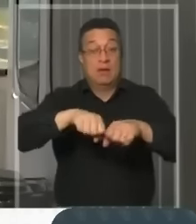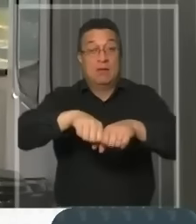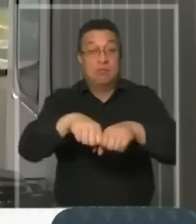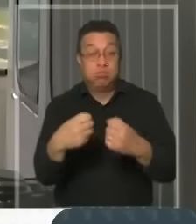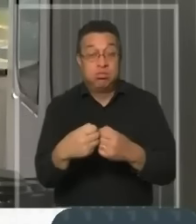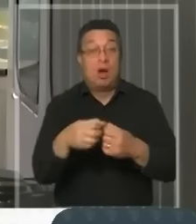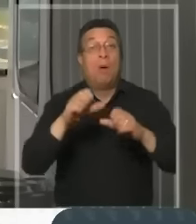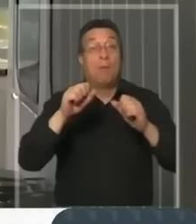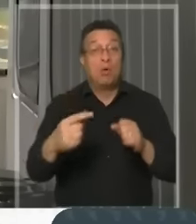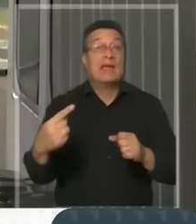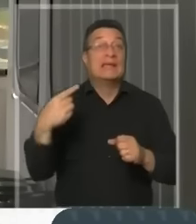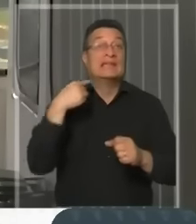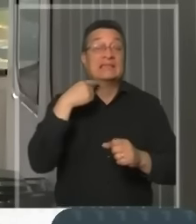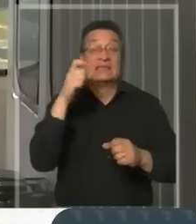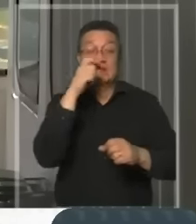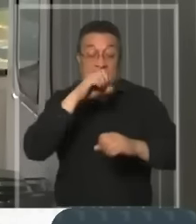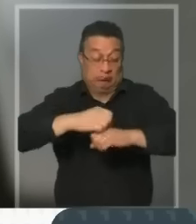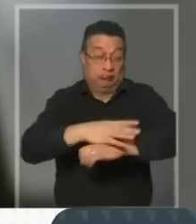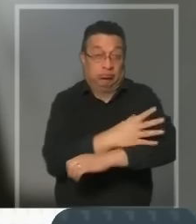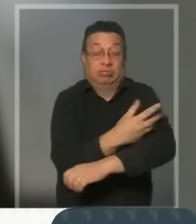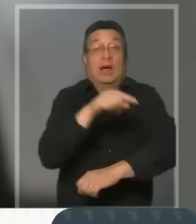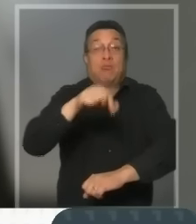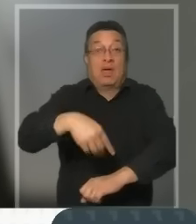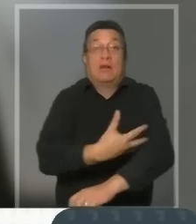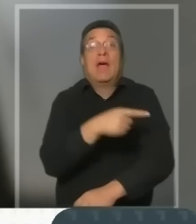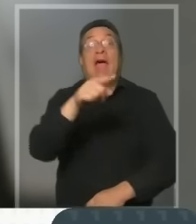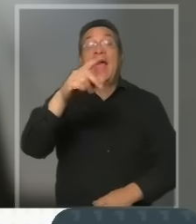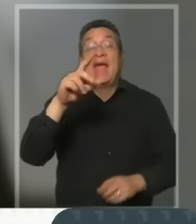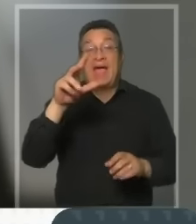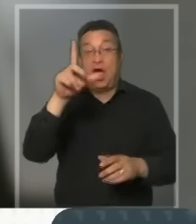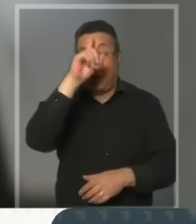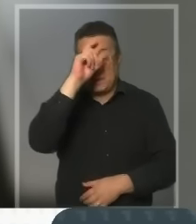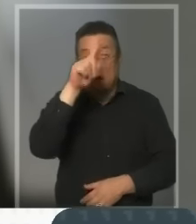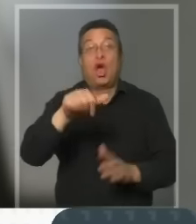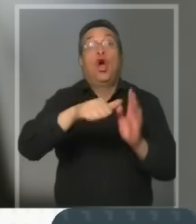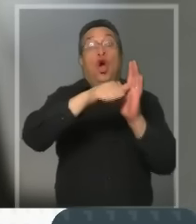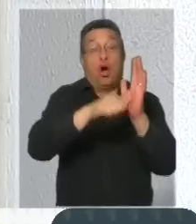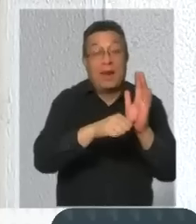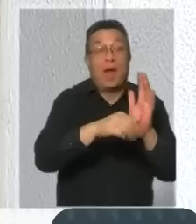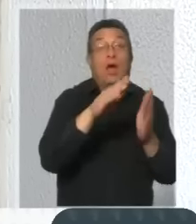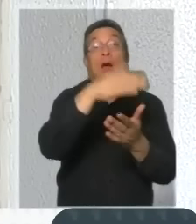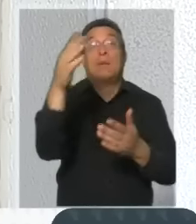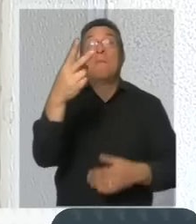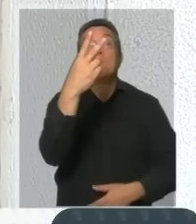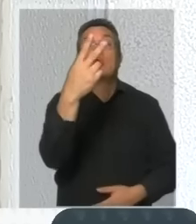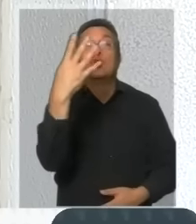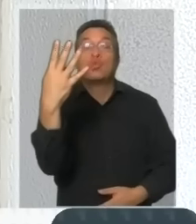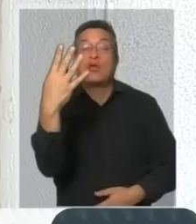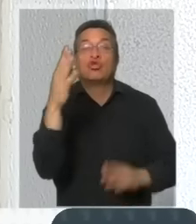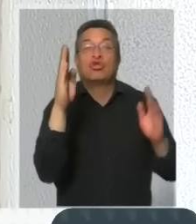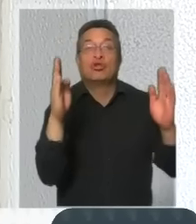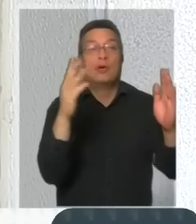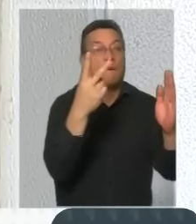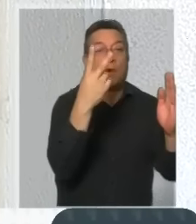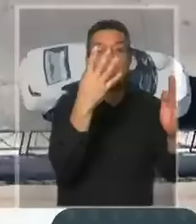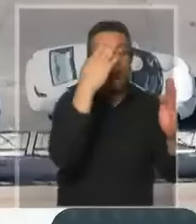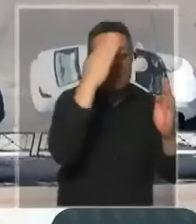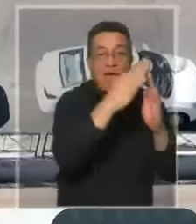posible compromiso hemodinámico al Salvador. Fue operada finalmente el 24 del mismo mes y todavía faltan